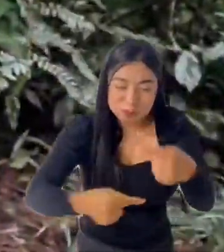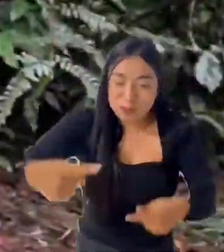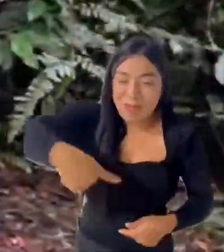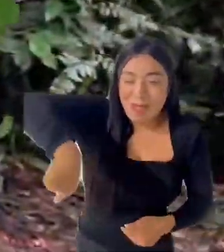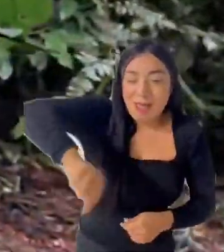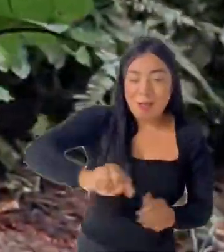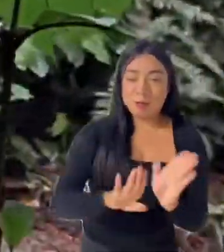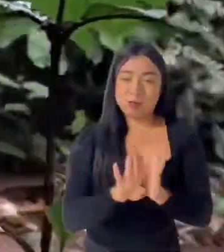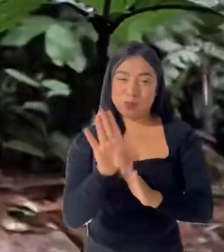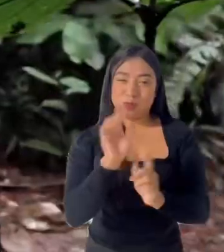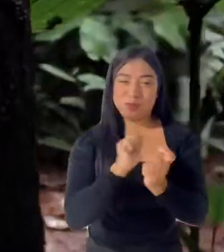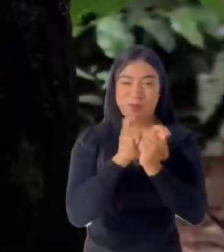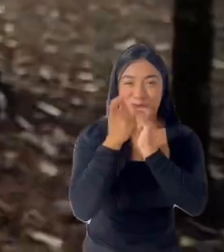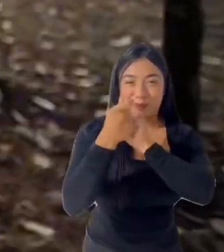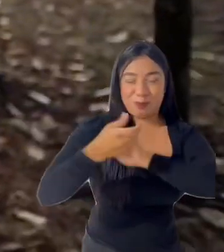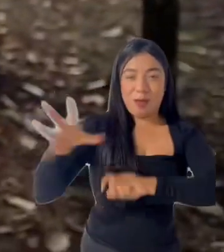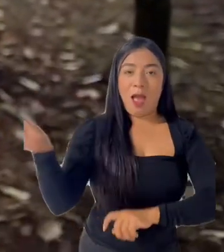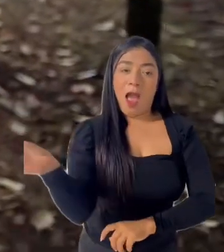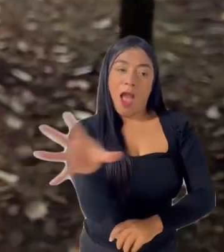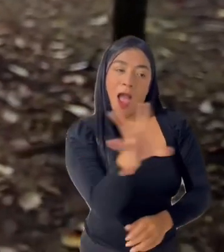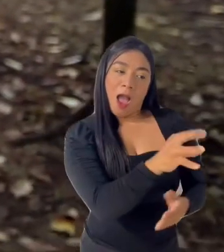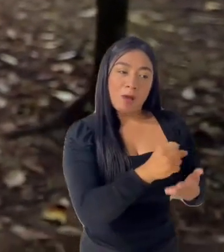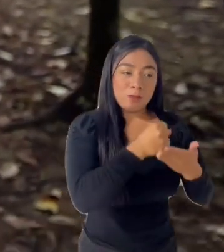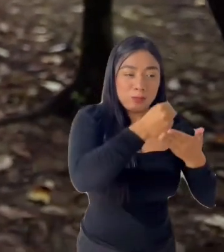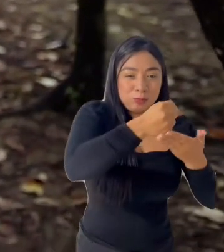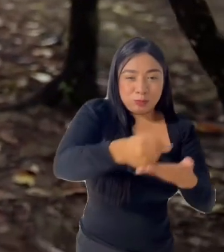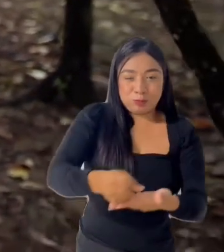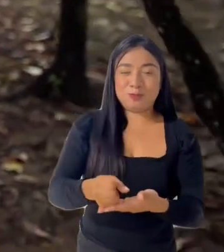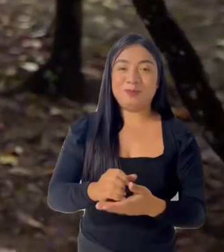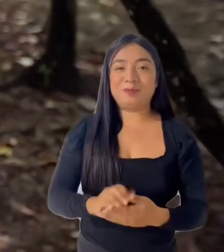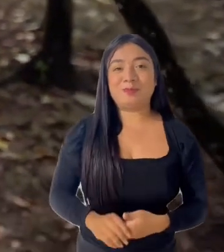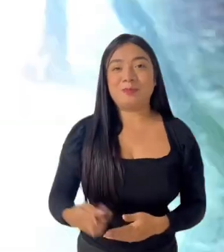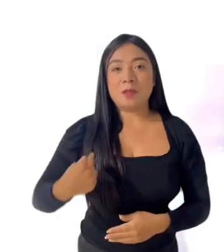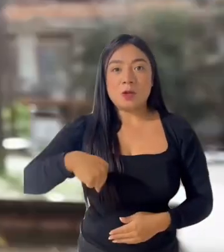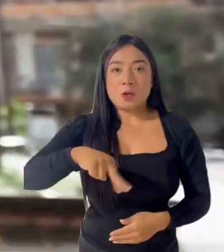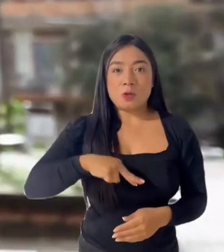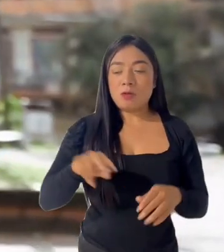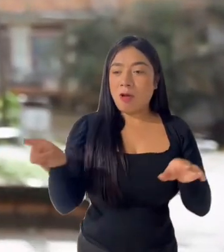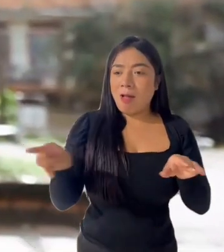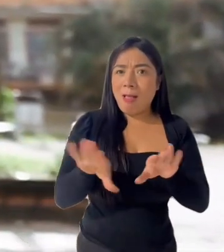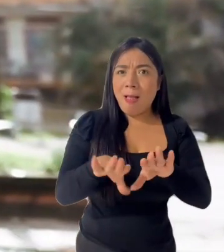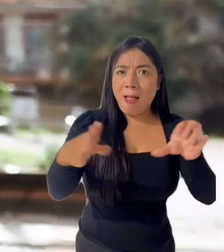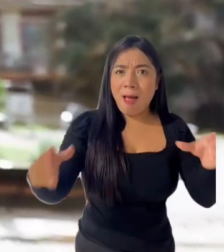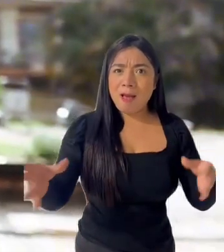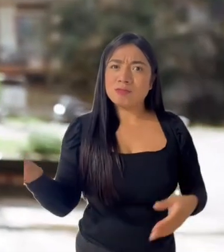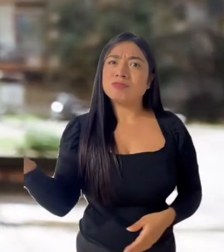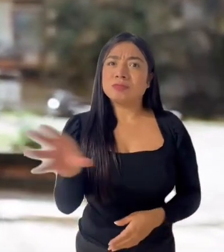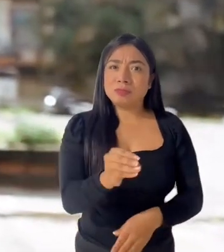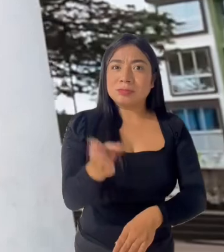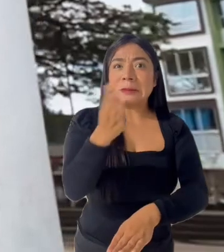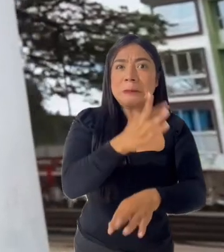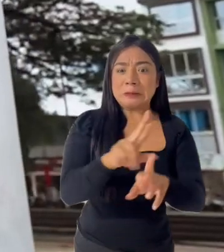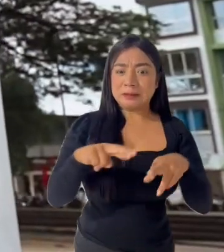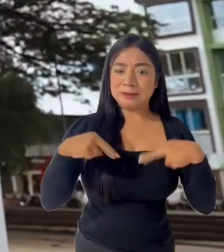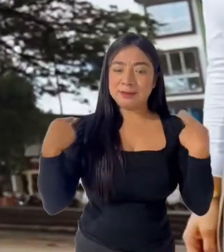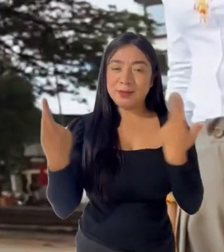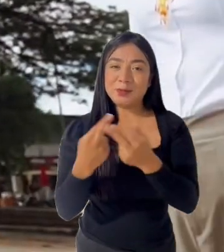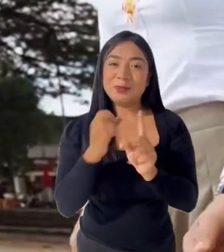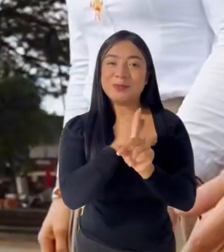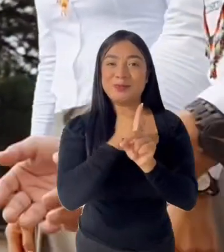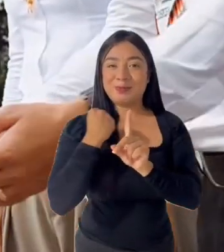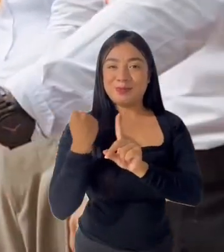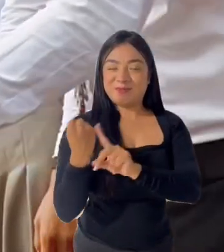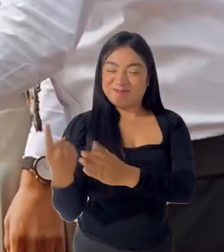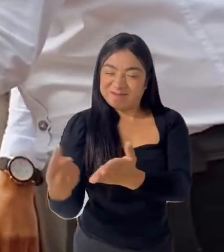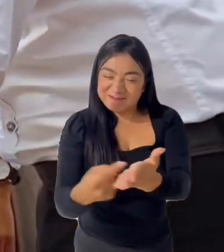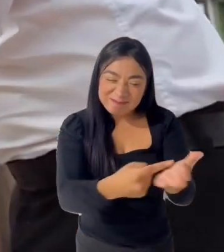que aceleró el cambio para el beneficio de todas y todos. Que junto a la mesa, en una